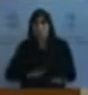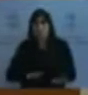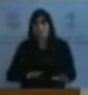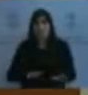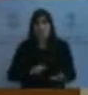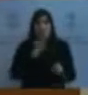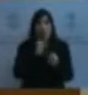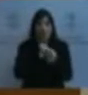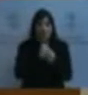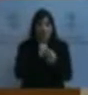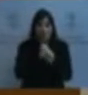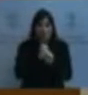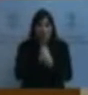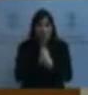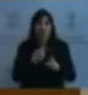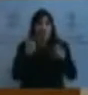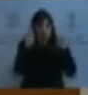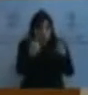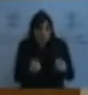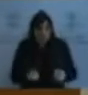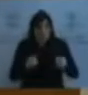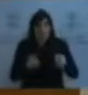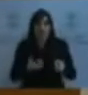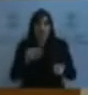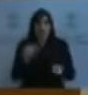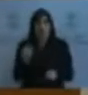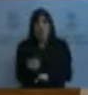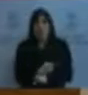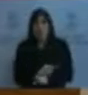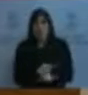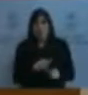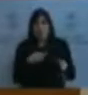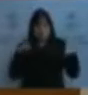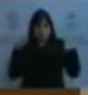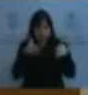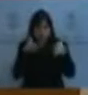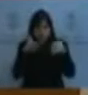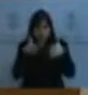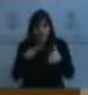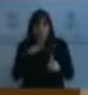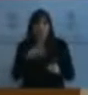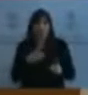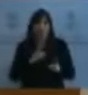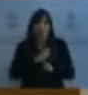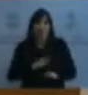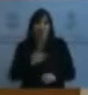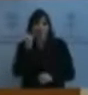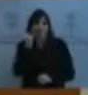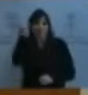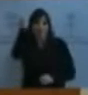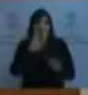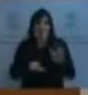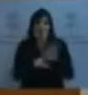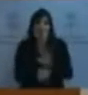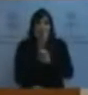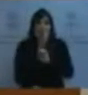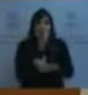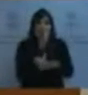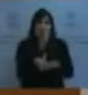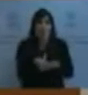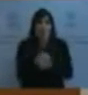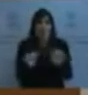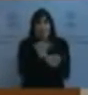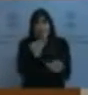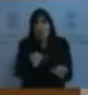con muchas horas de despacho a realizar iniciativas legislativas, que es la única forma de vincular a su Gobierno en